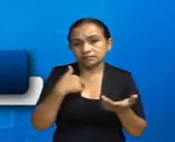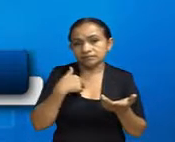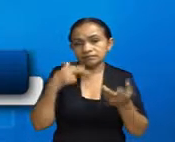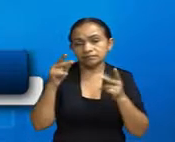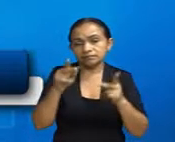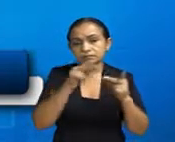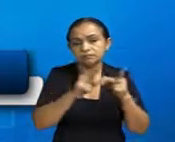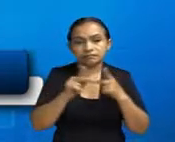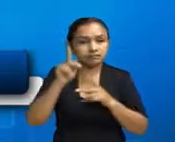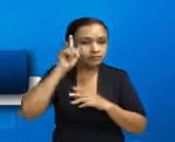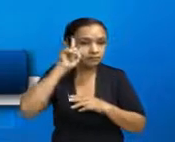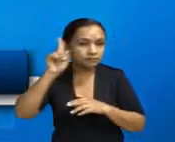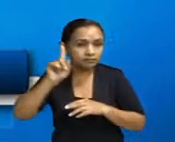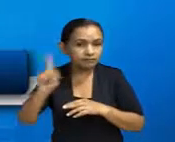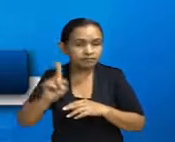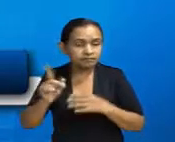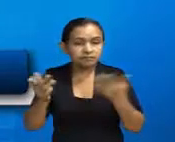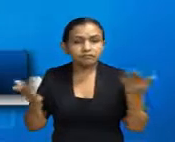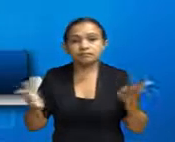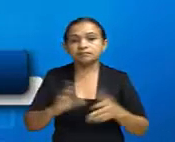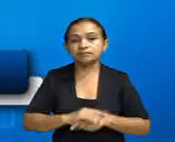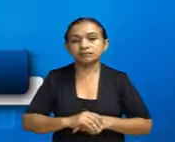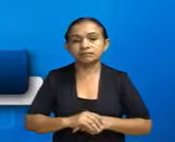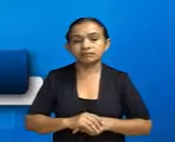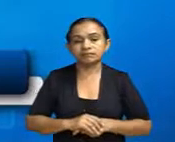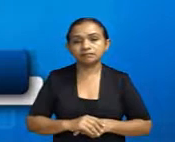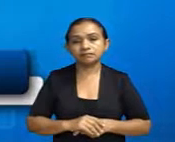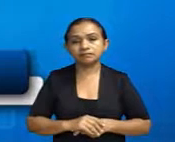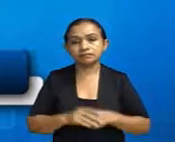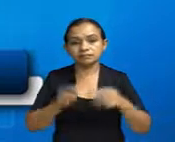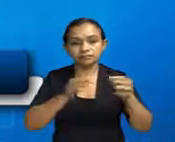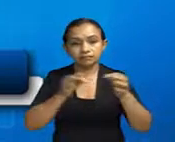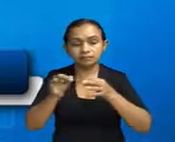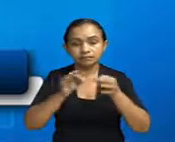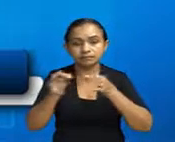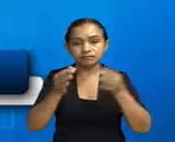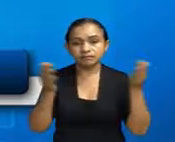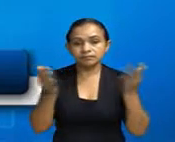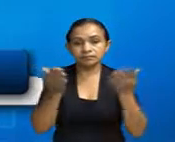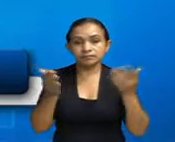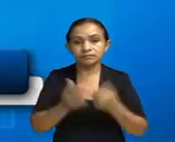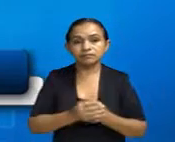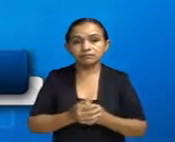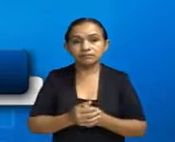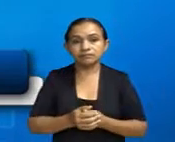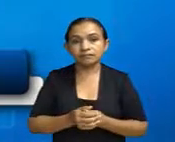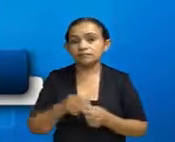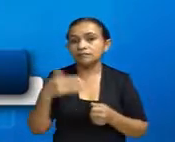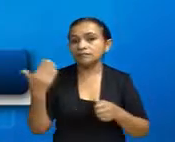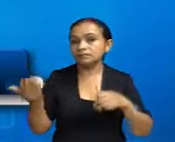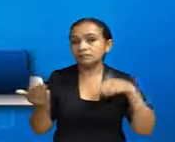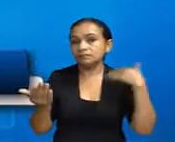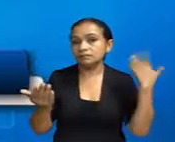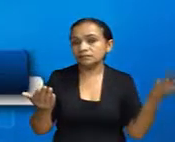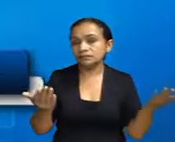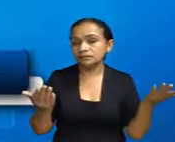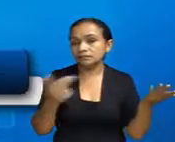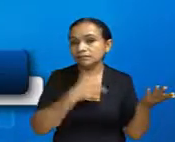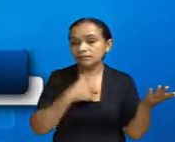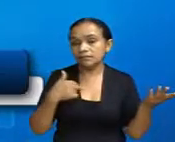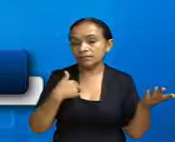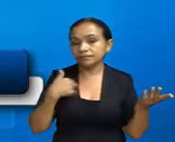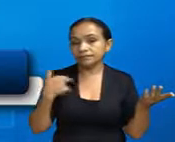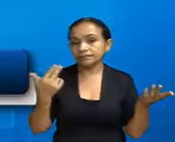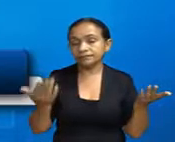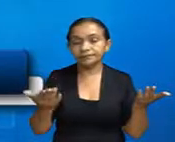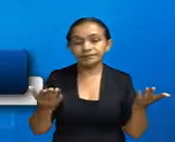ciudadanos que no manejan el tema no lo saben, pues. Sí. Y es donde usted para saber qué es. Así es. ¿Cuáles son esos exámenes de rutina que ustedes